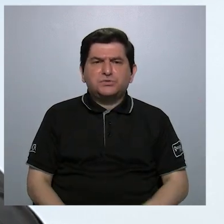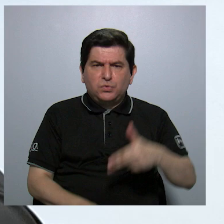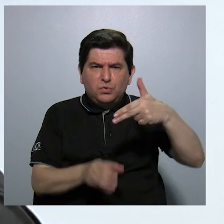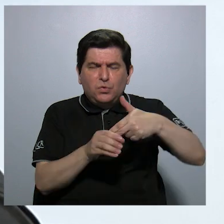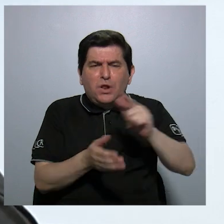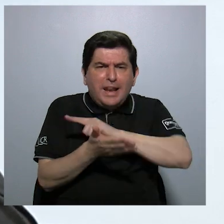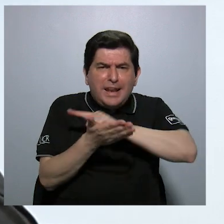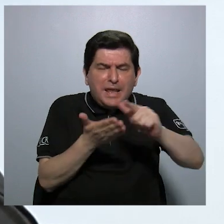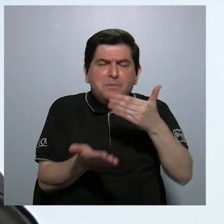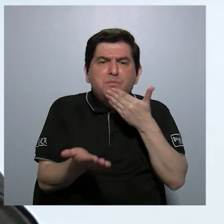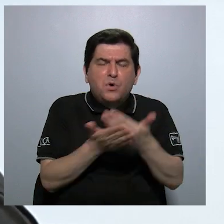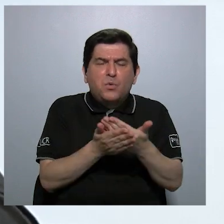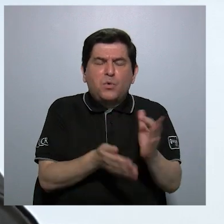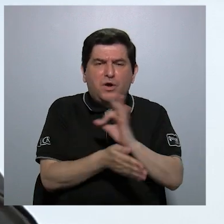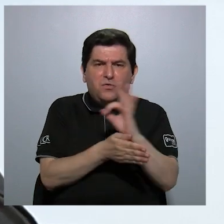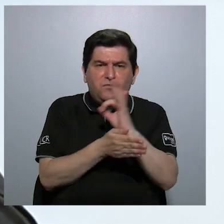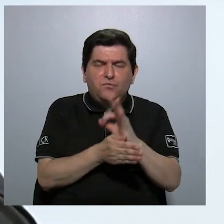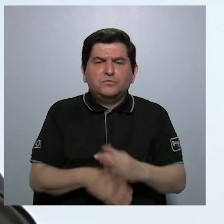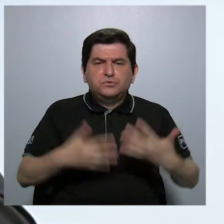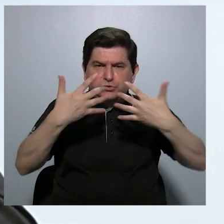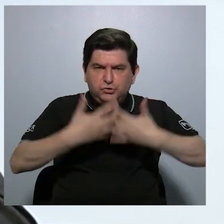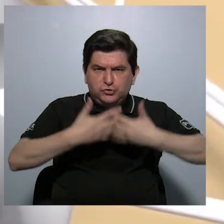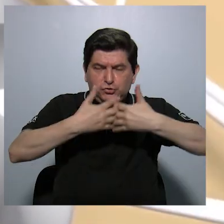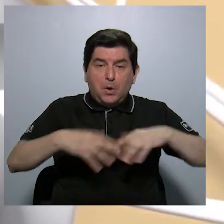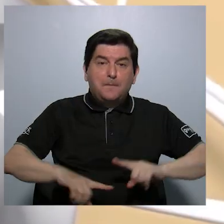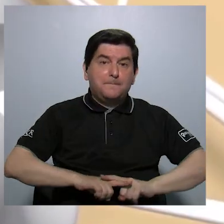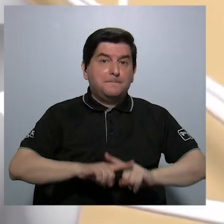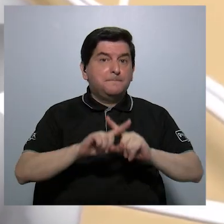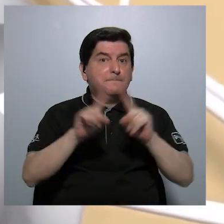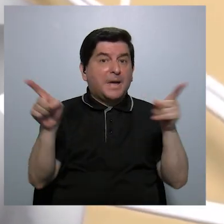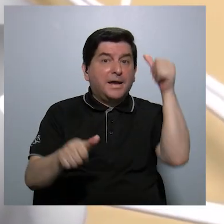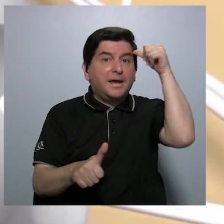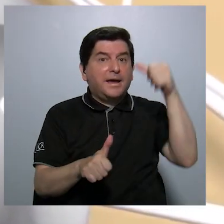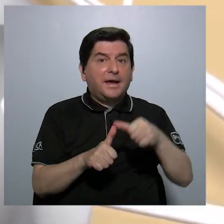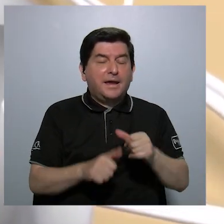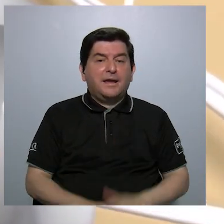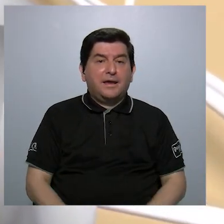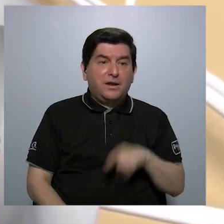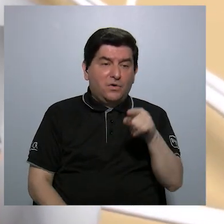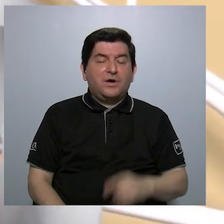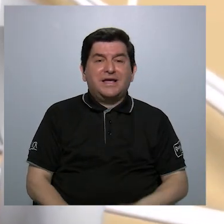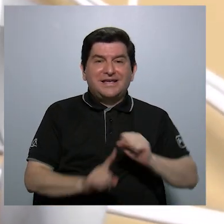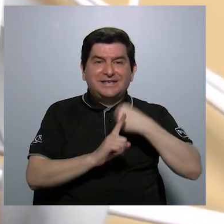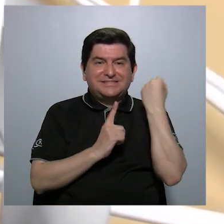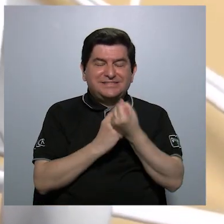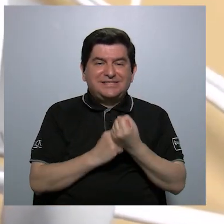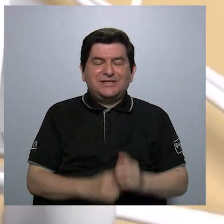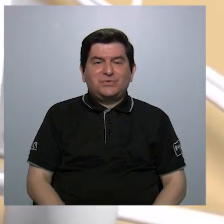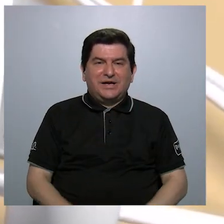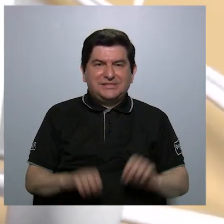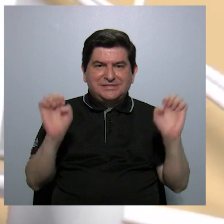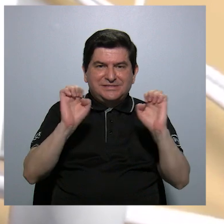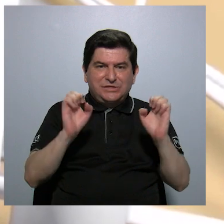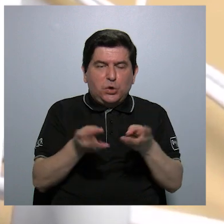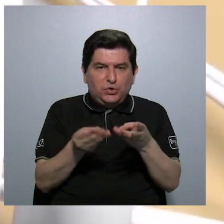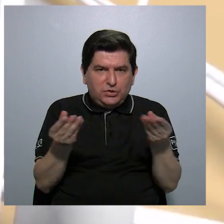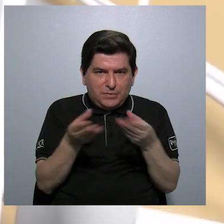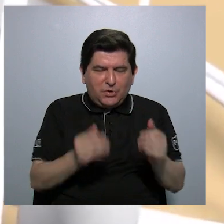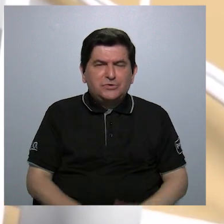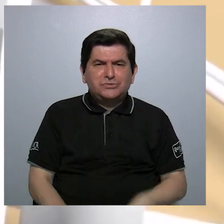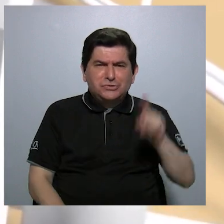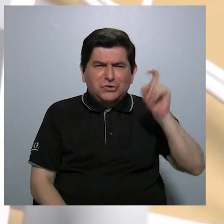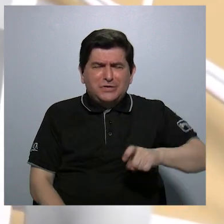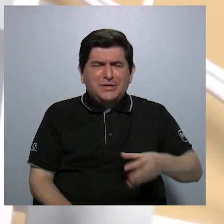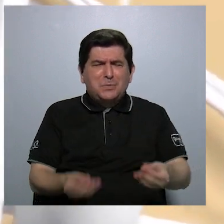combustible limpio, de muy buena eficiencia en motores. Sin embargo, hay que recordar que es un vector energético, todo lo que conlleva